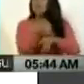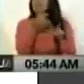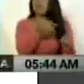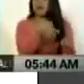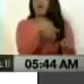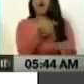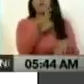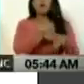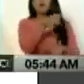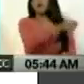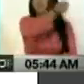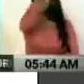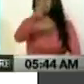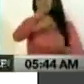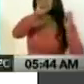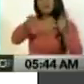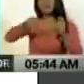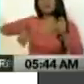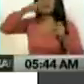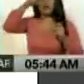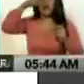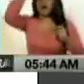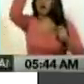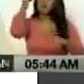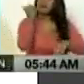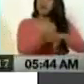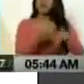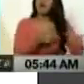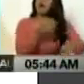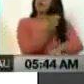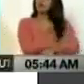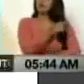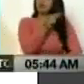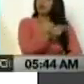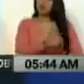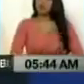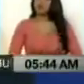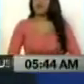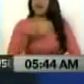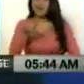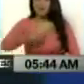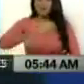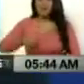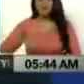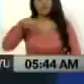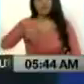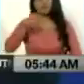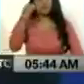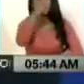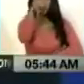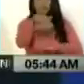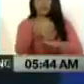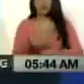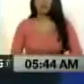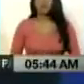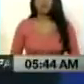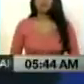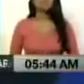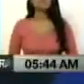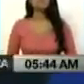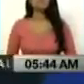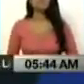en el cargo que tiene actualmente como presidente del máximo ente legislativo de nuestro país. Vamos a seguir revisando